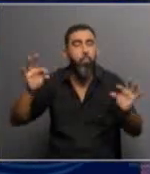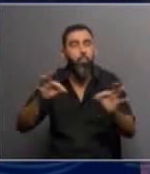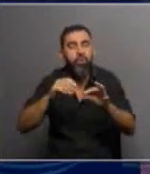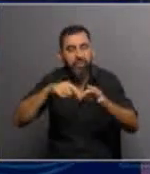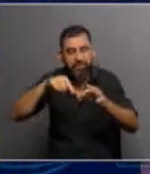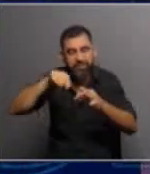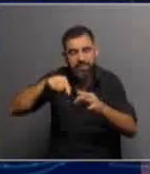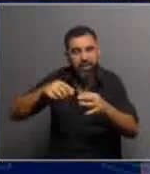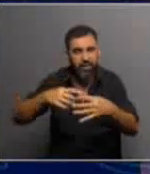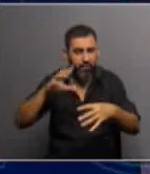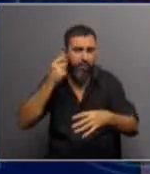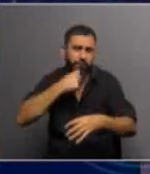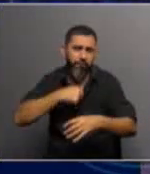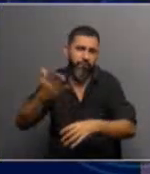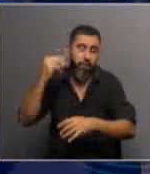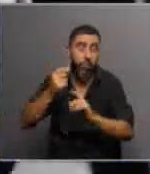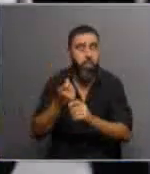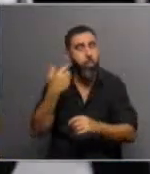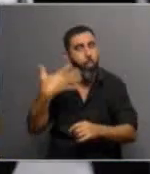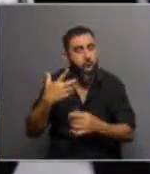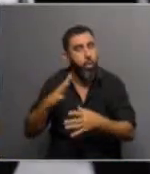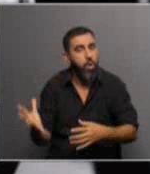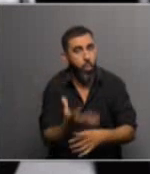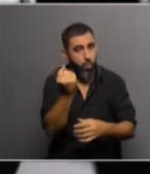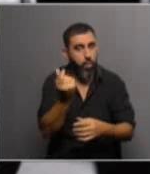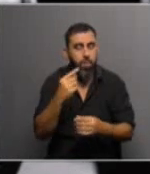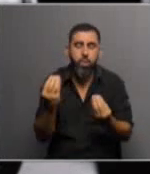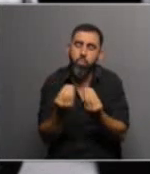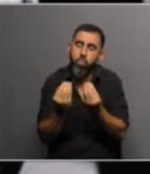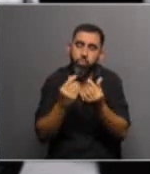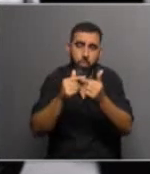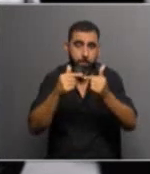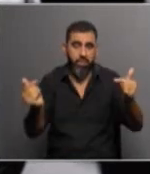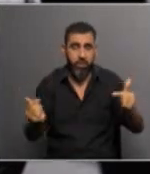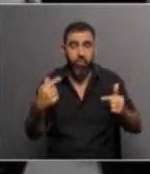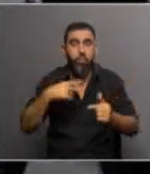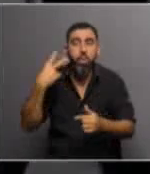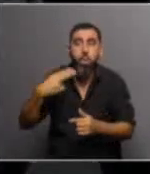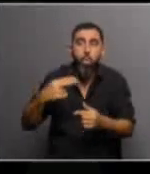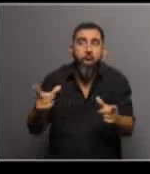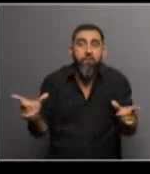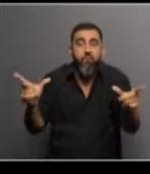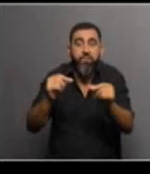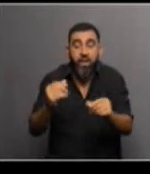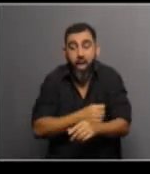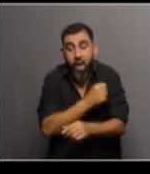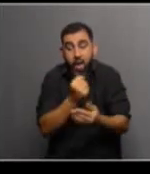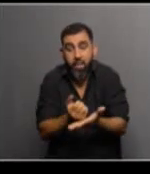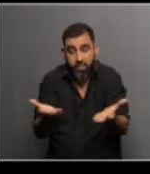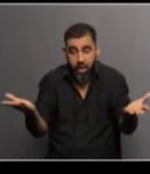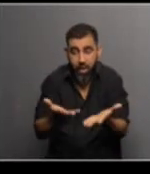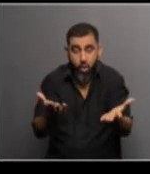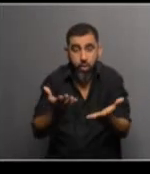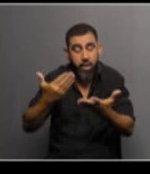y además es muy costoso también recuperar todo eso pero no muchísimo material entonces nunca habíamos terminado hasta estos últimos años donde se